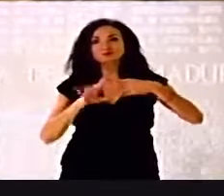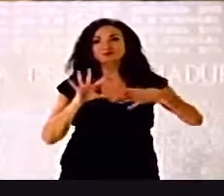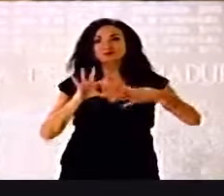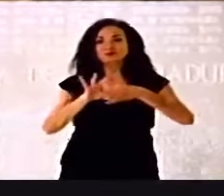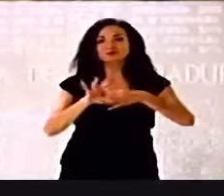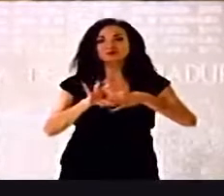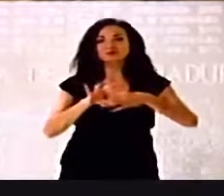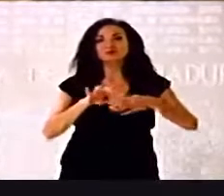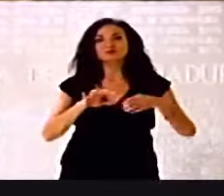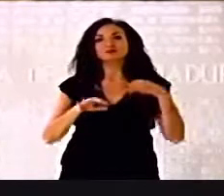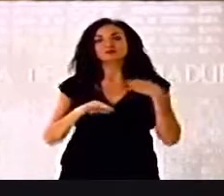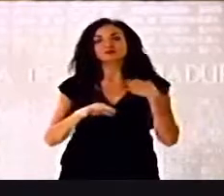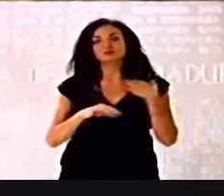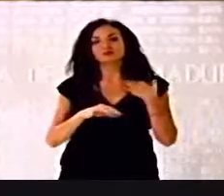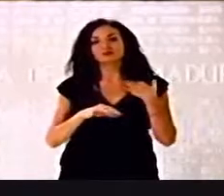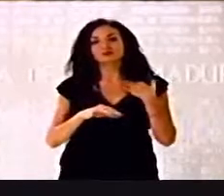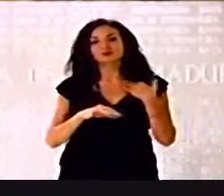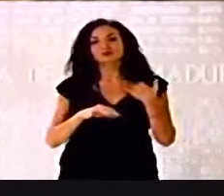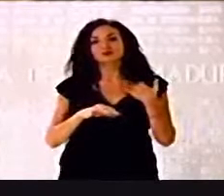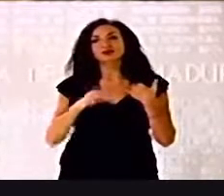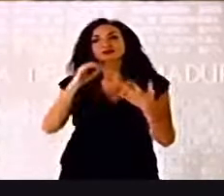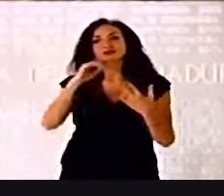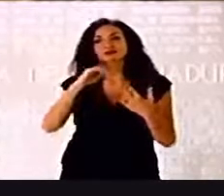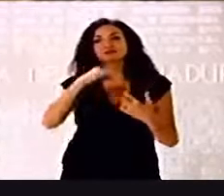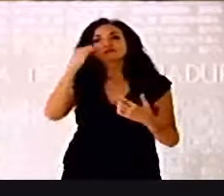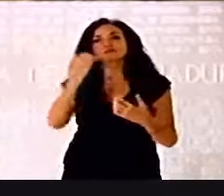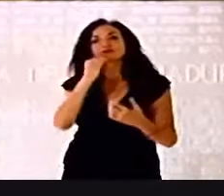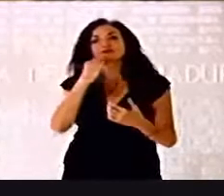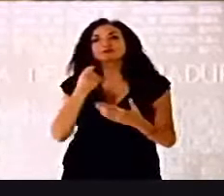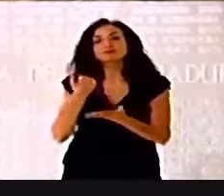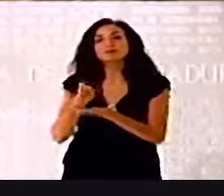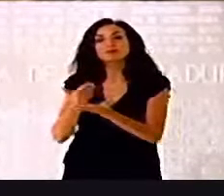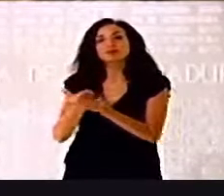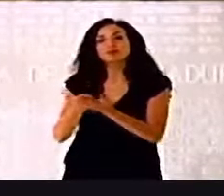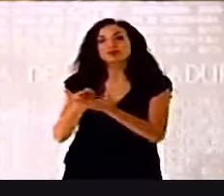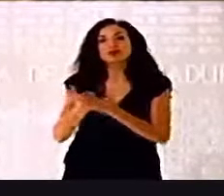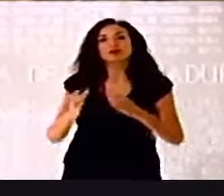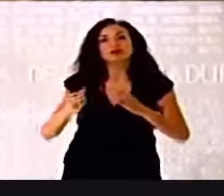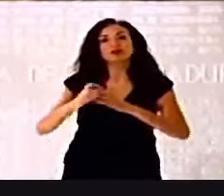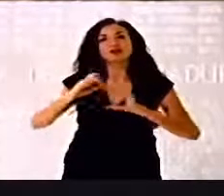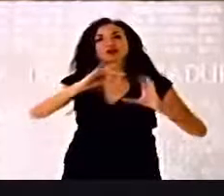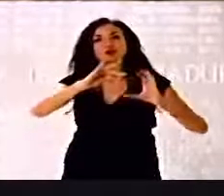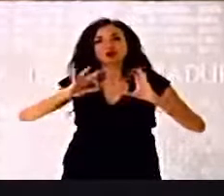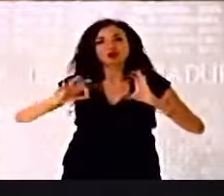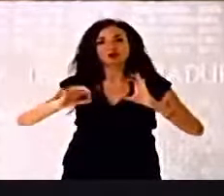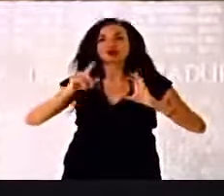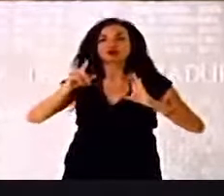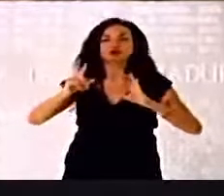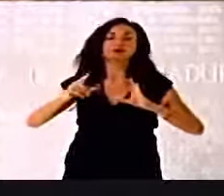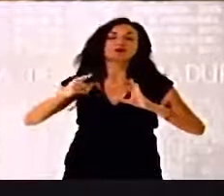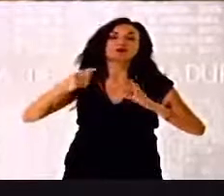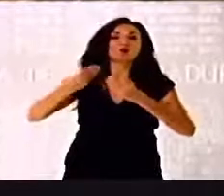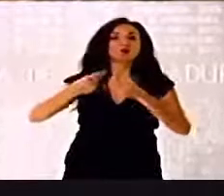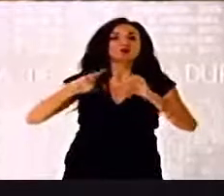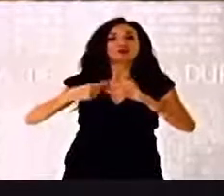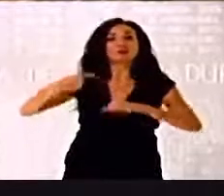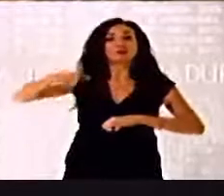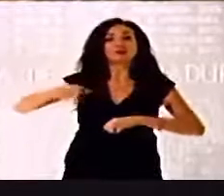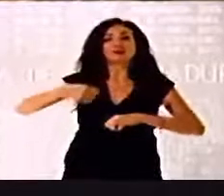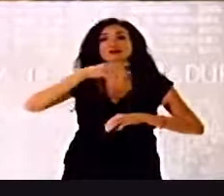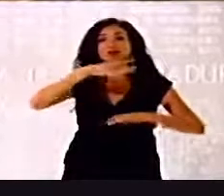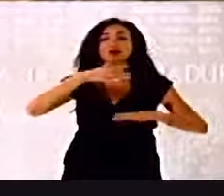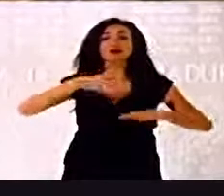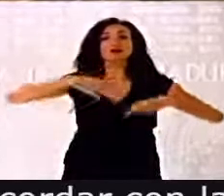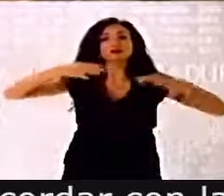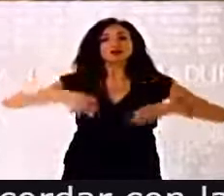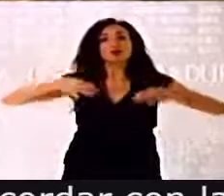reclamación que ha hecho Ciudadanos al presidente de la Junta para que acuerde con la Comunidad de Madrid una movilidad segura entre los habitantes de ambas regiones.